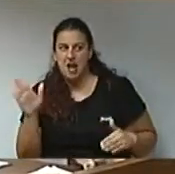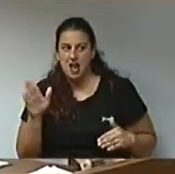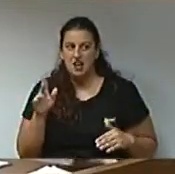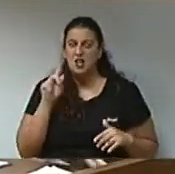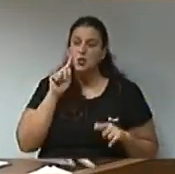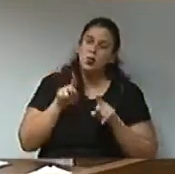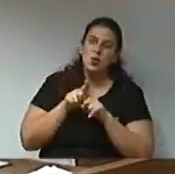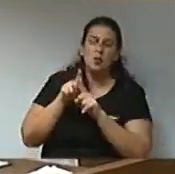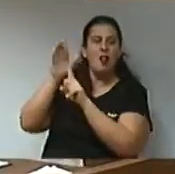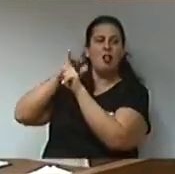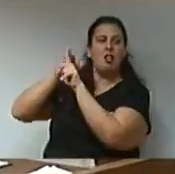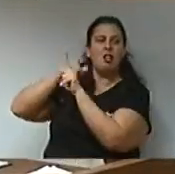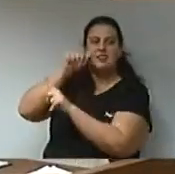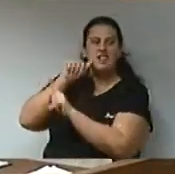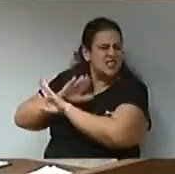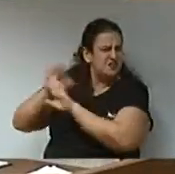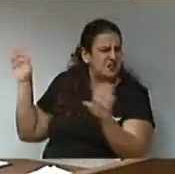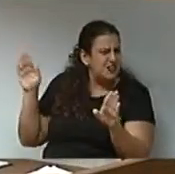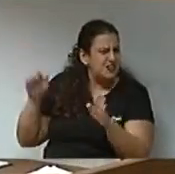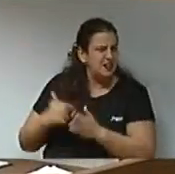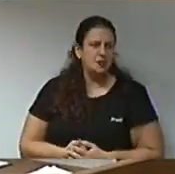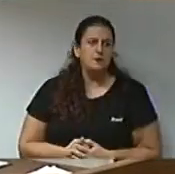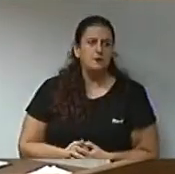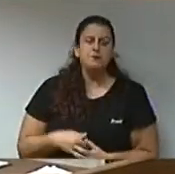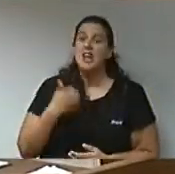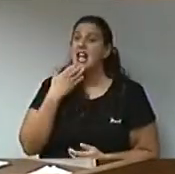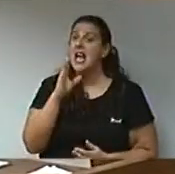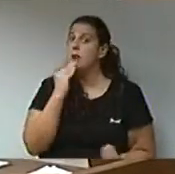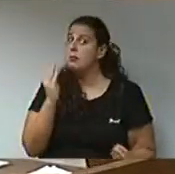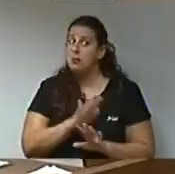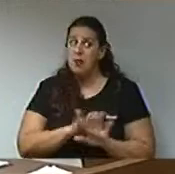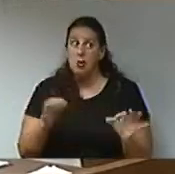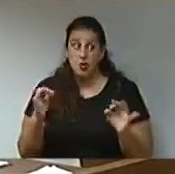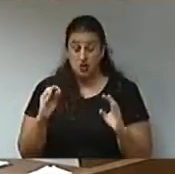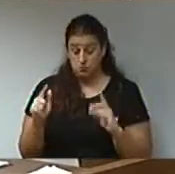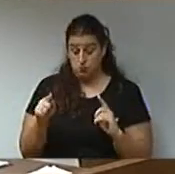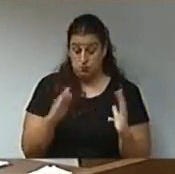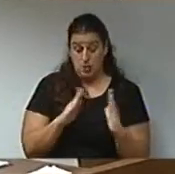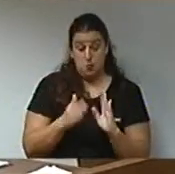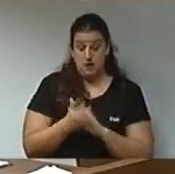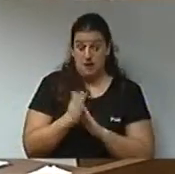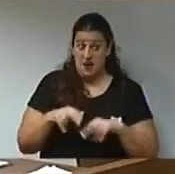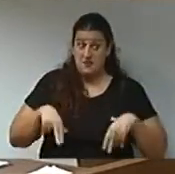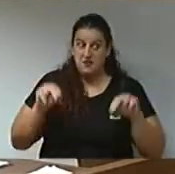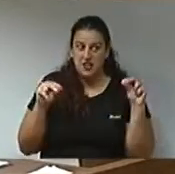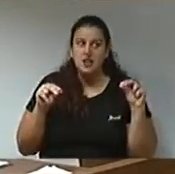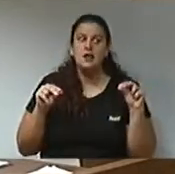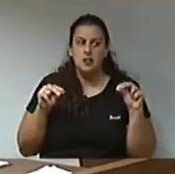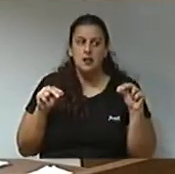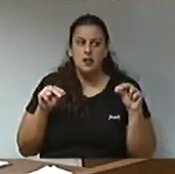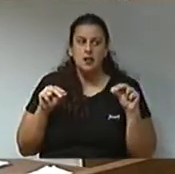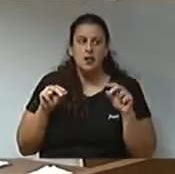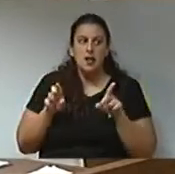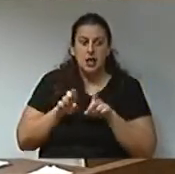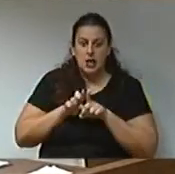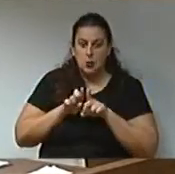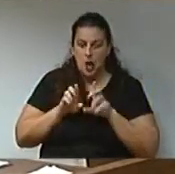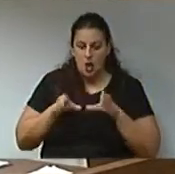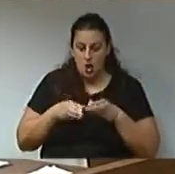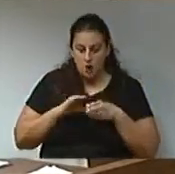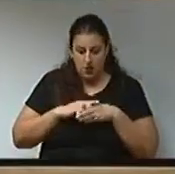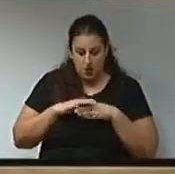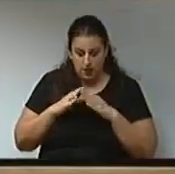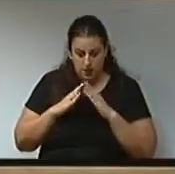de Sánchez. El mejor ejemplo de que su tiempo toca fin ya es que la columna vertebral de su consejo se ha